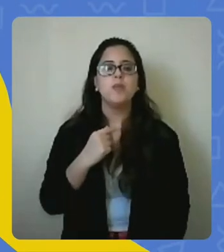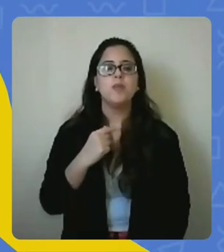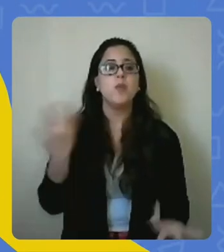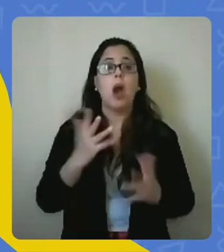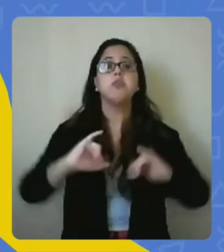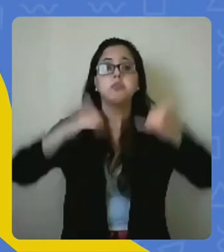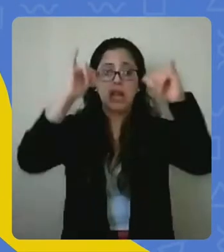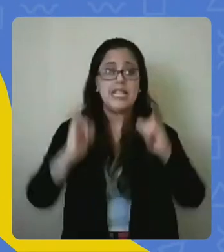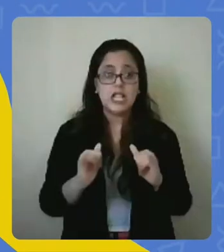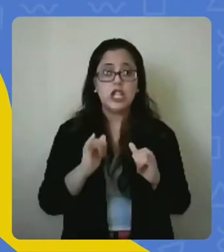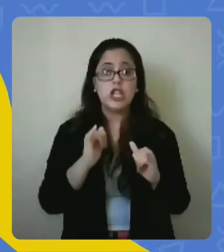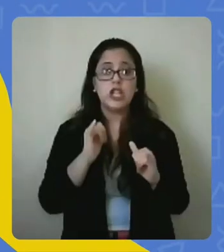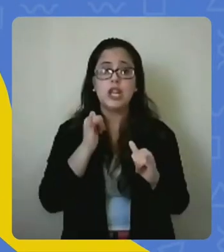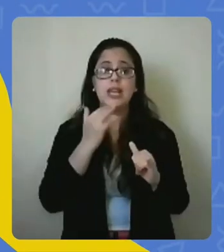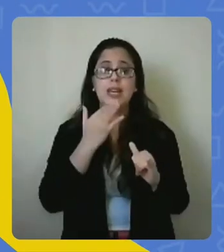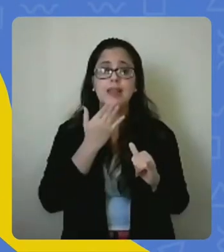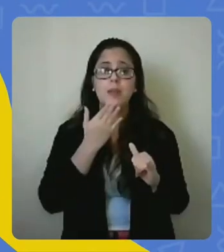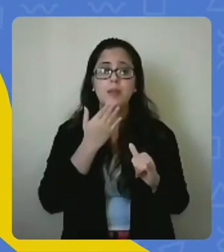ser decirles